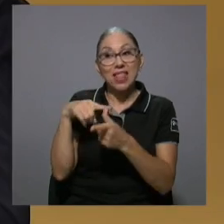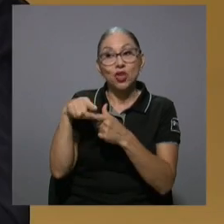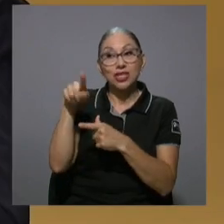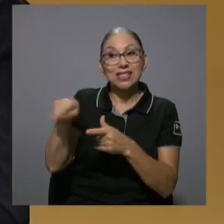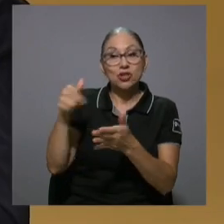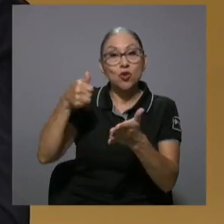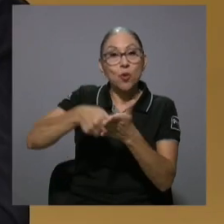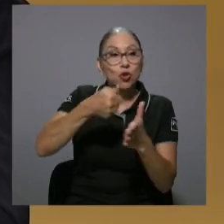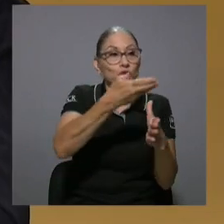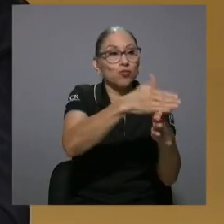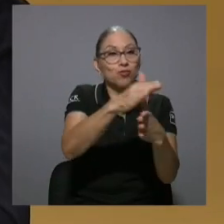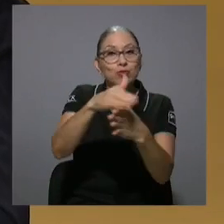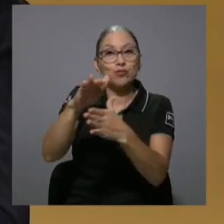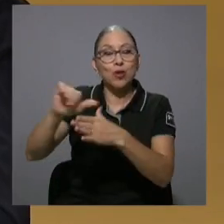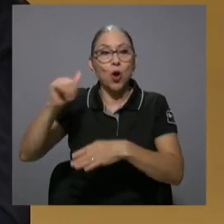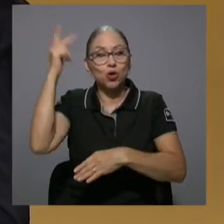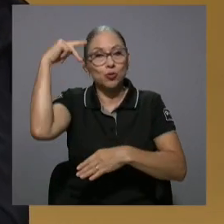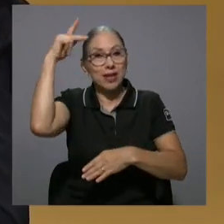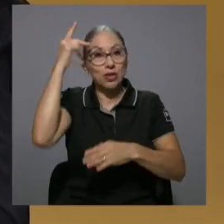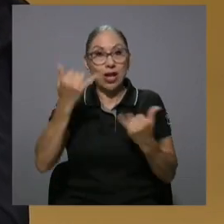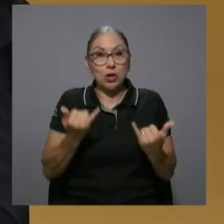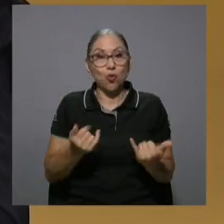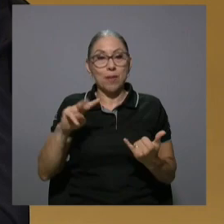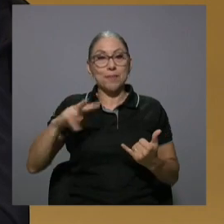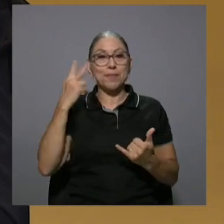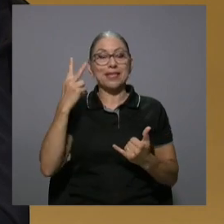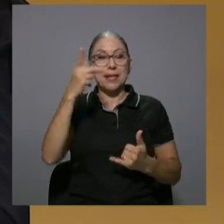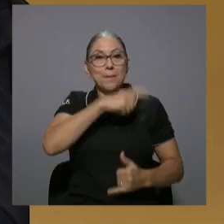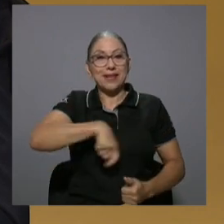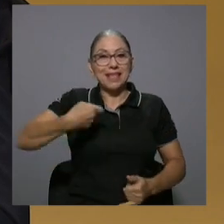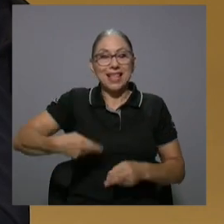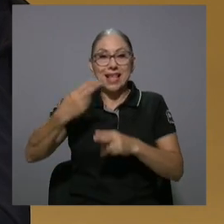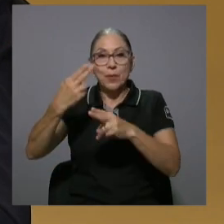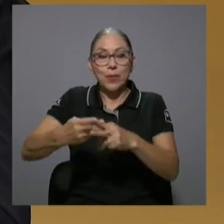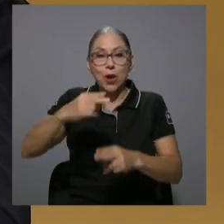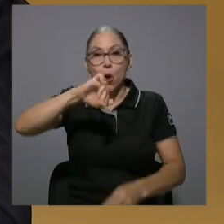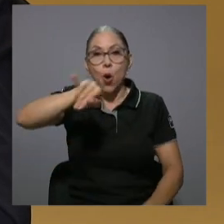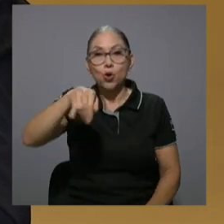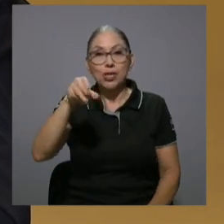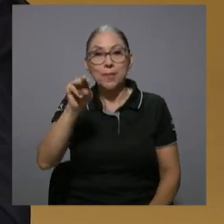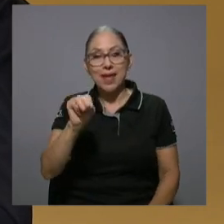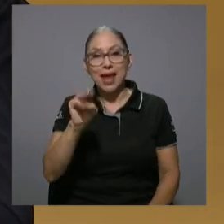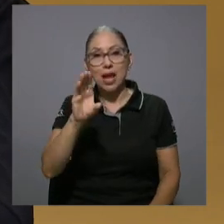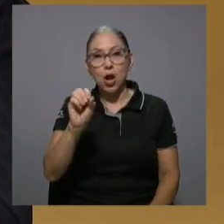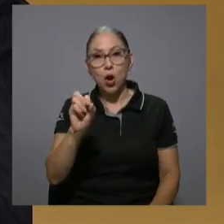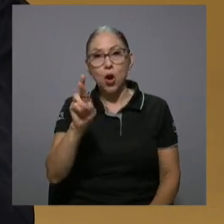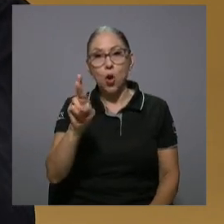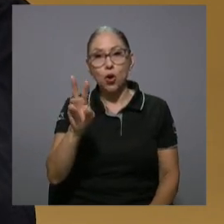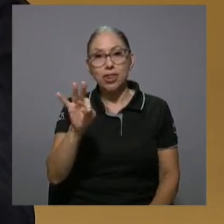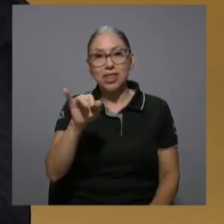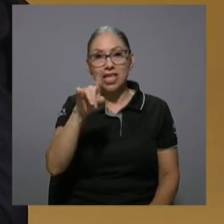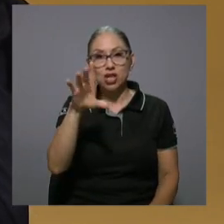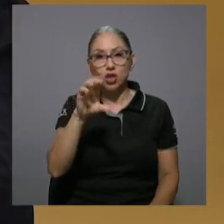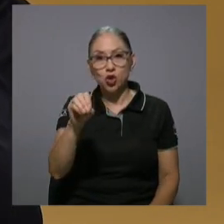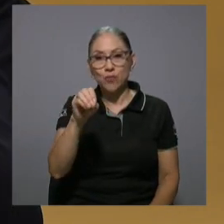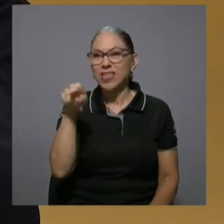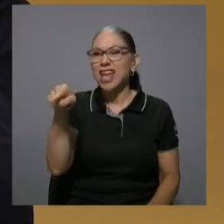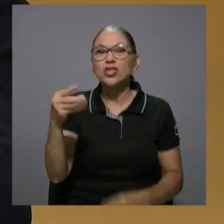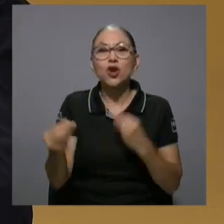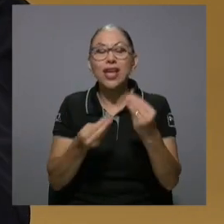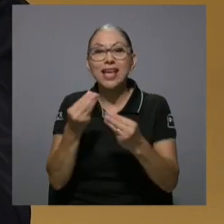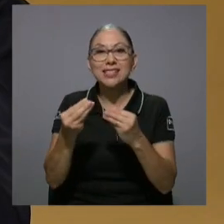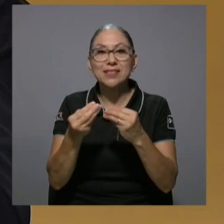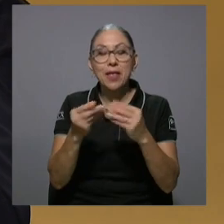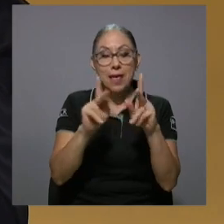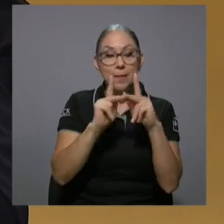actual vicepresidente, que se llama José Miguel Cortizo, que es de una alianza del Partido